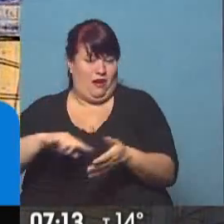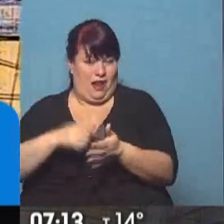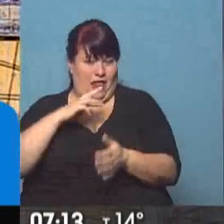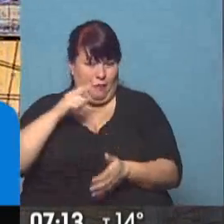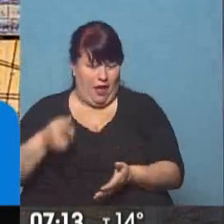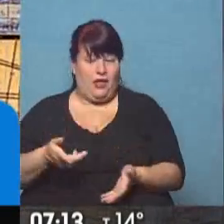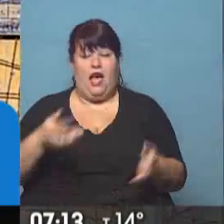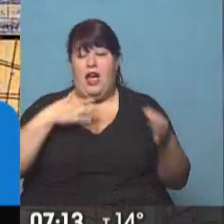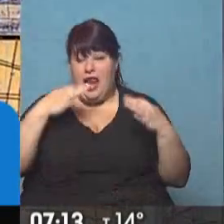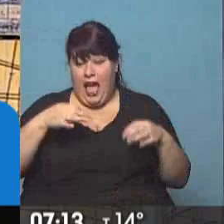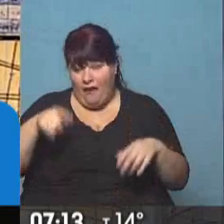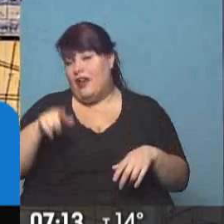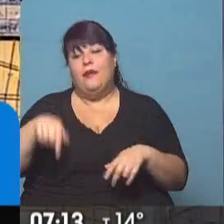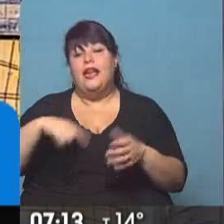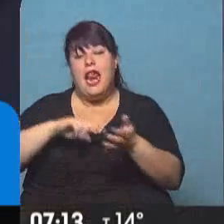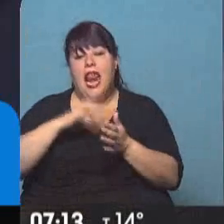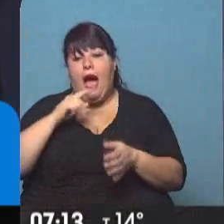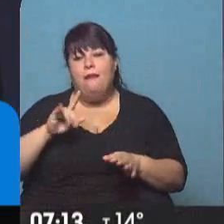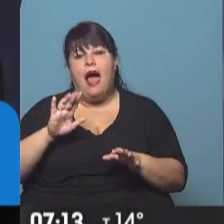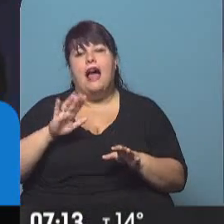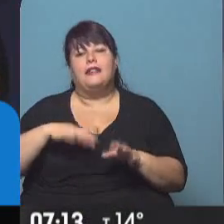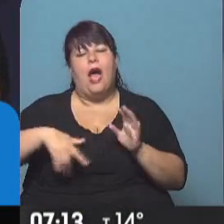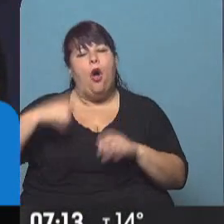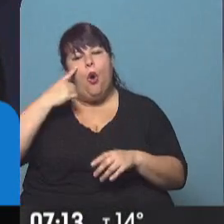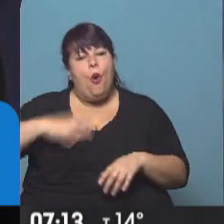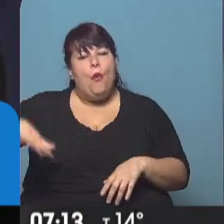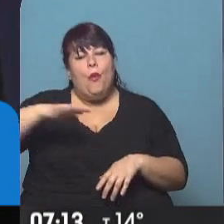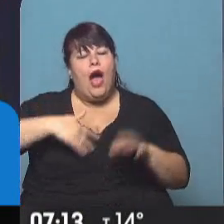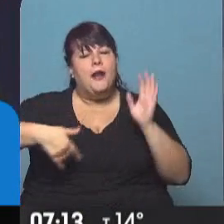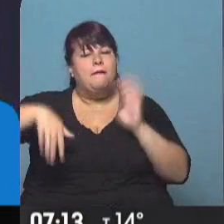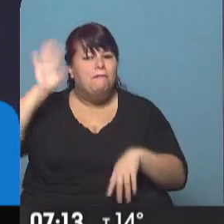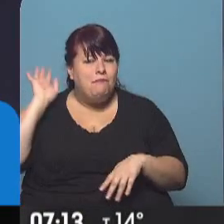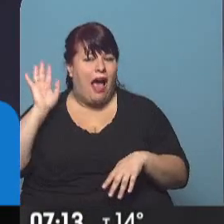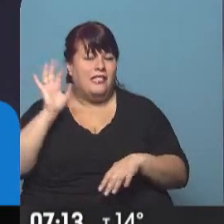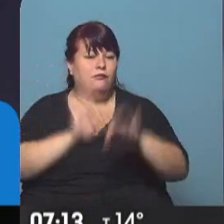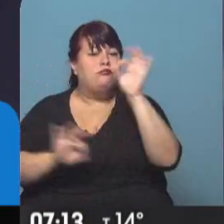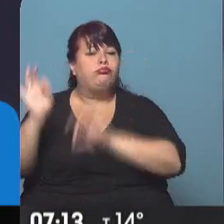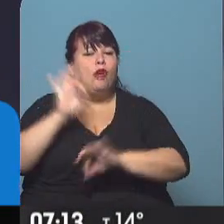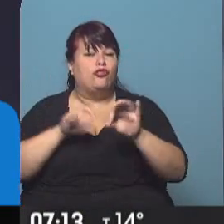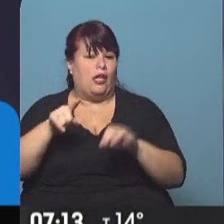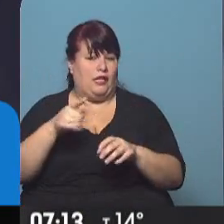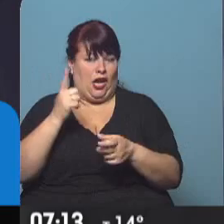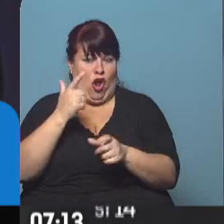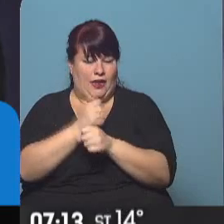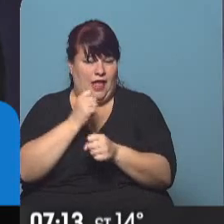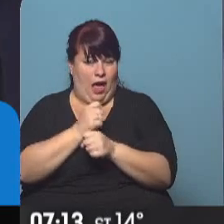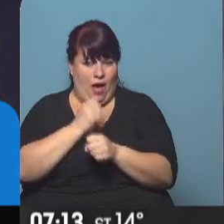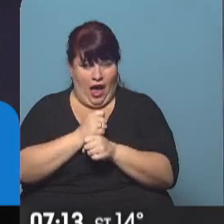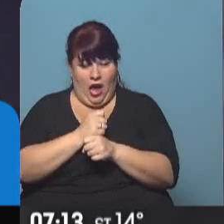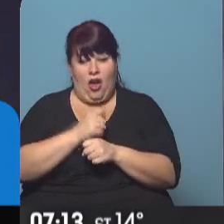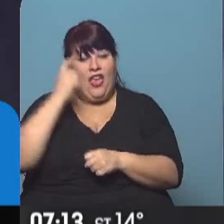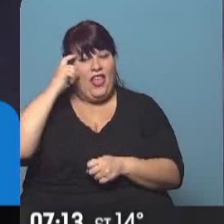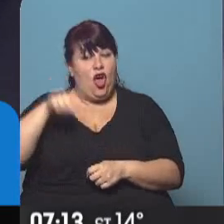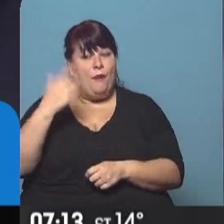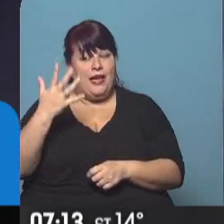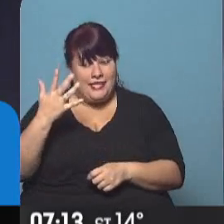la verdad que esto hace que nuestra ciudad hoy sea uno de los municipios con una mayor tasa de desocupación del 10